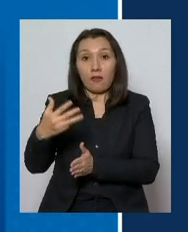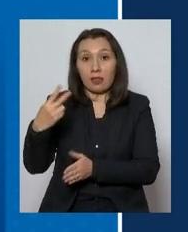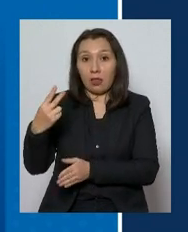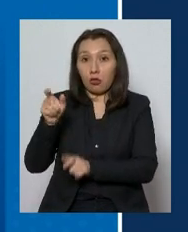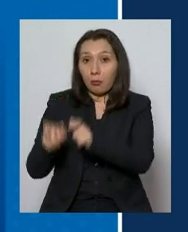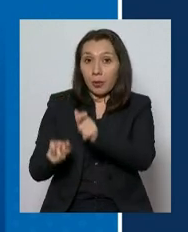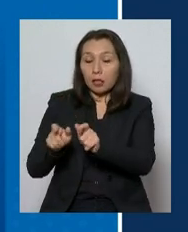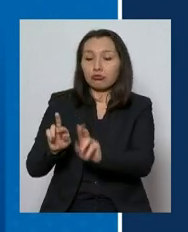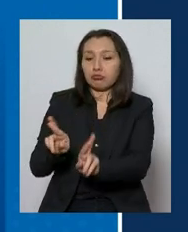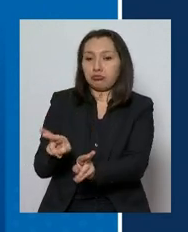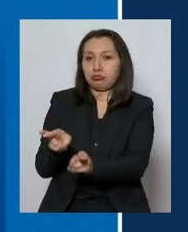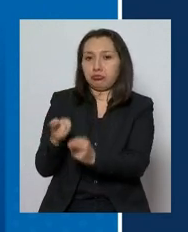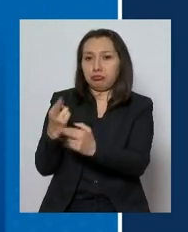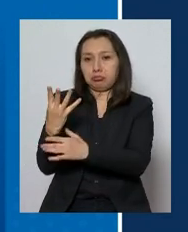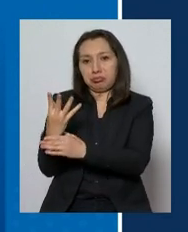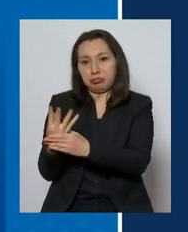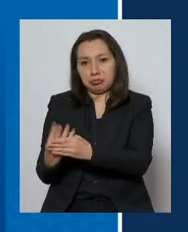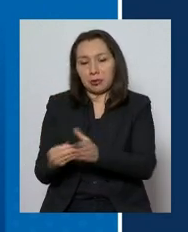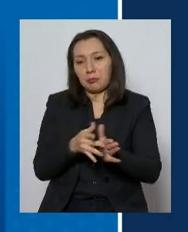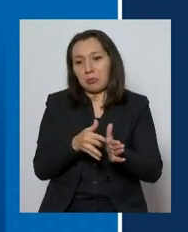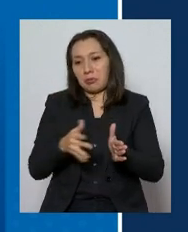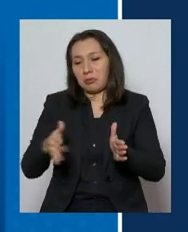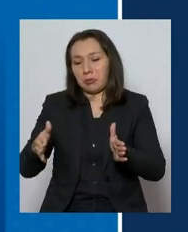23.992 personas que han recuperado.